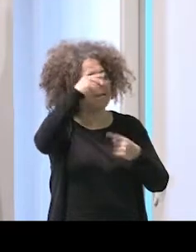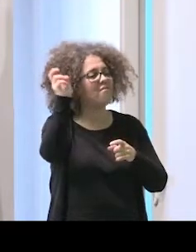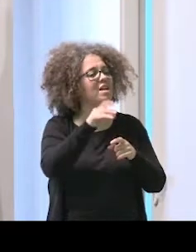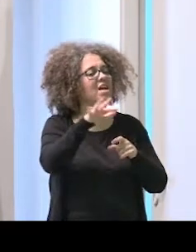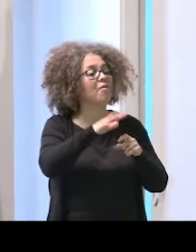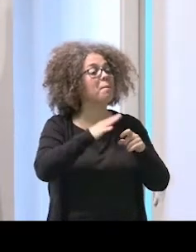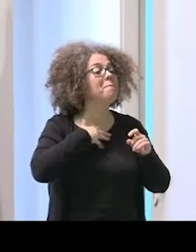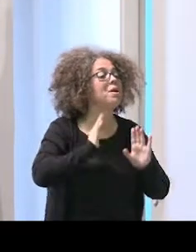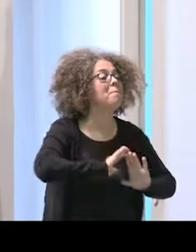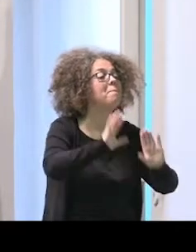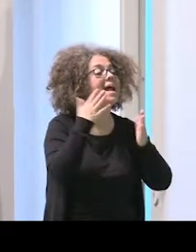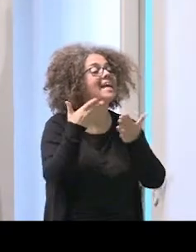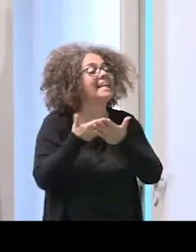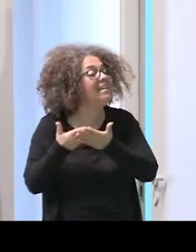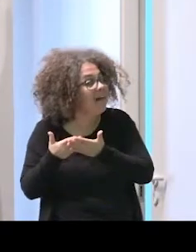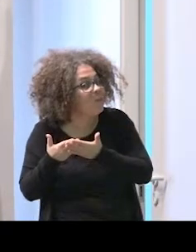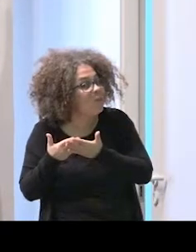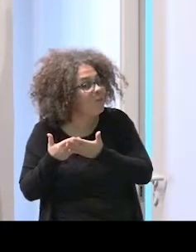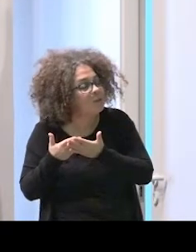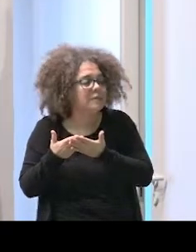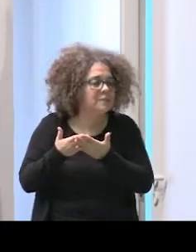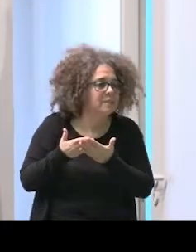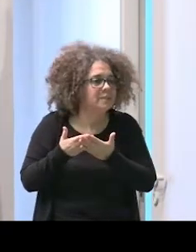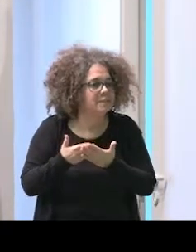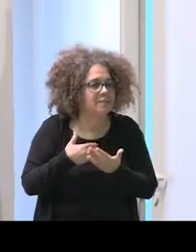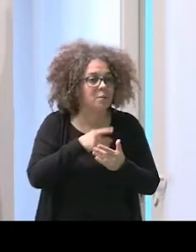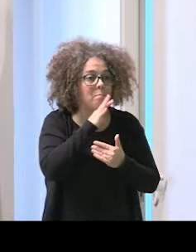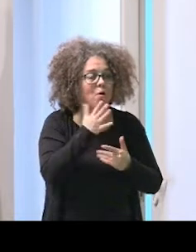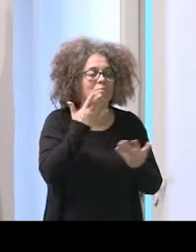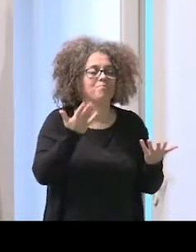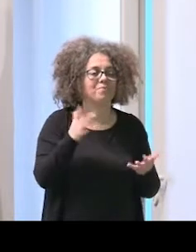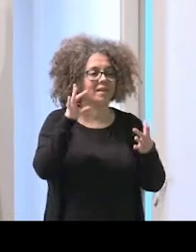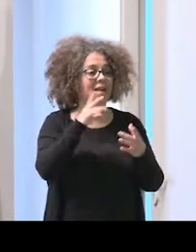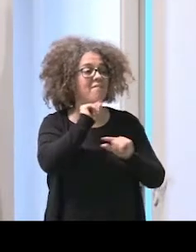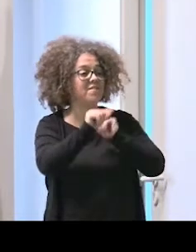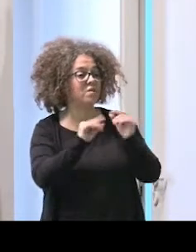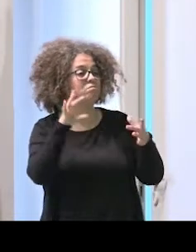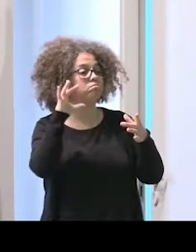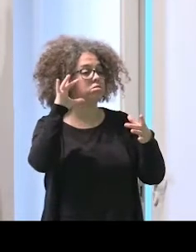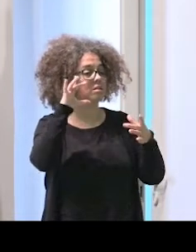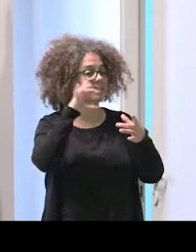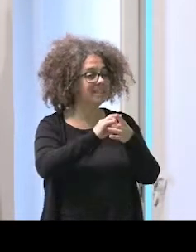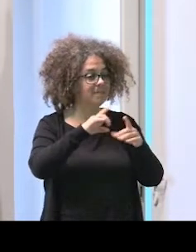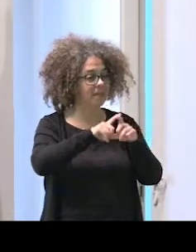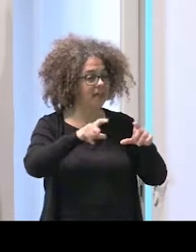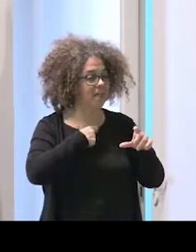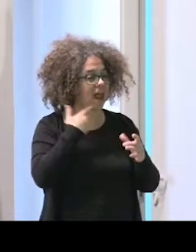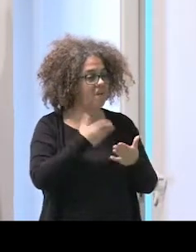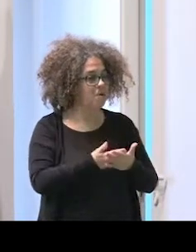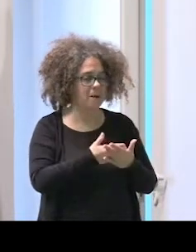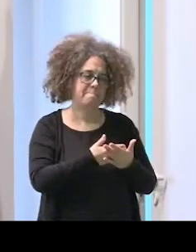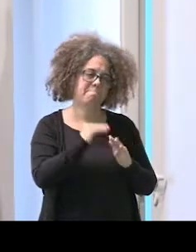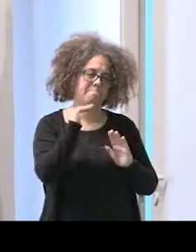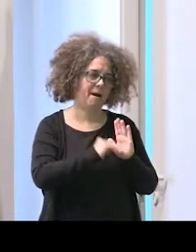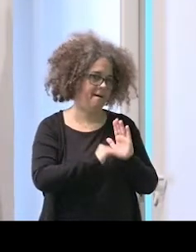para cribado es un poco más problemático porque la sensibilidad es relativamente baja. Por lo tanto, si te dice que sí